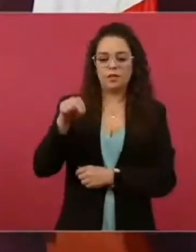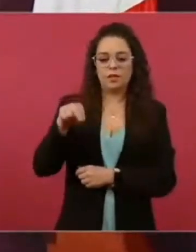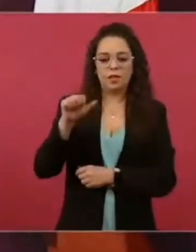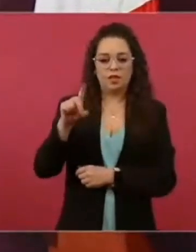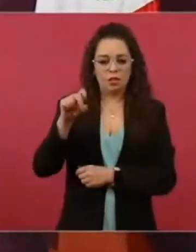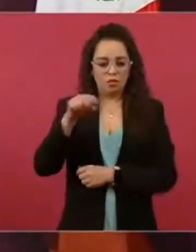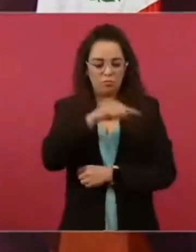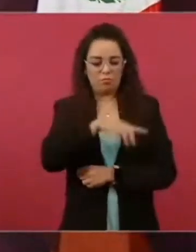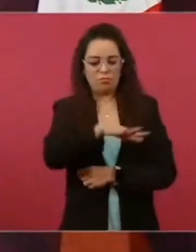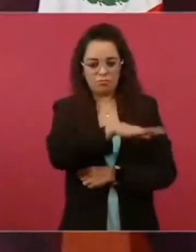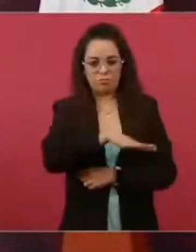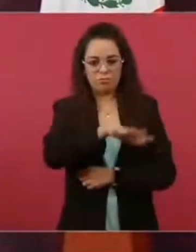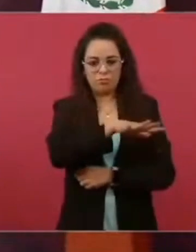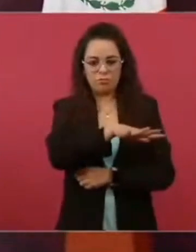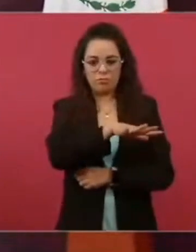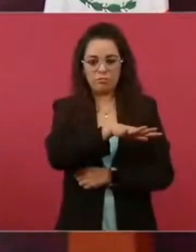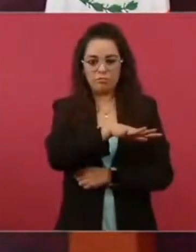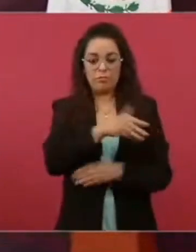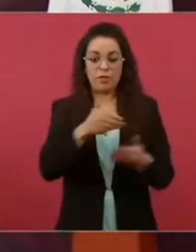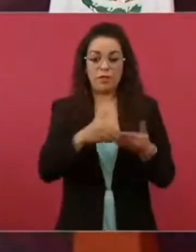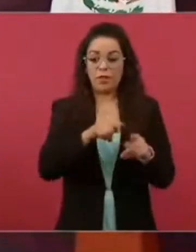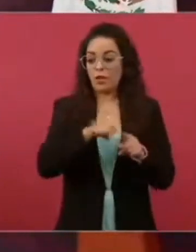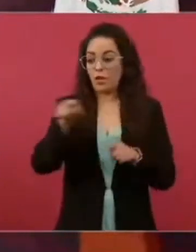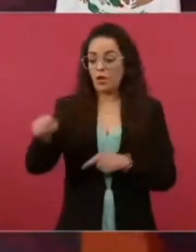Ahora es Nuevo Laredo.